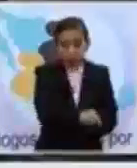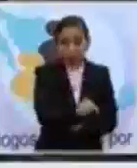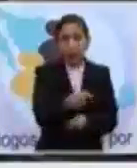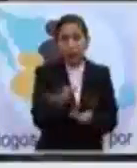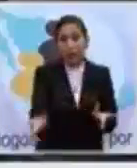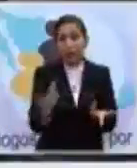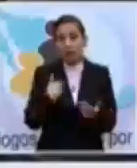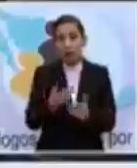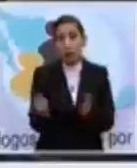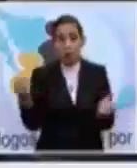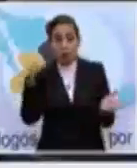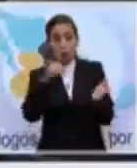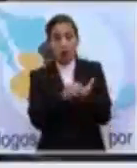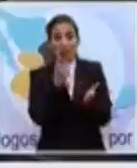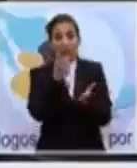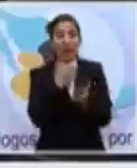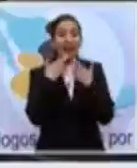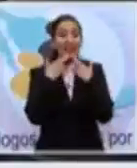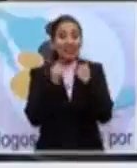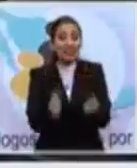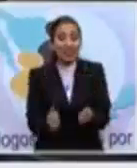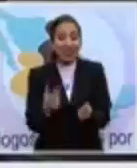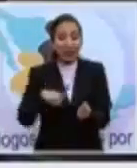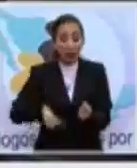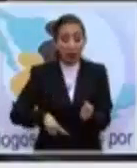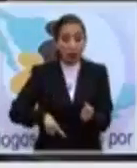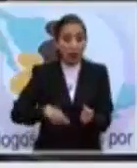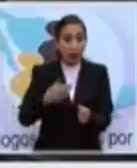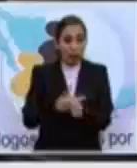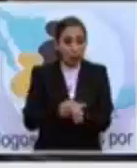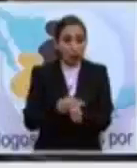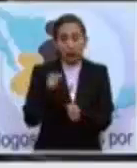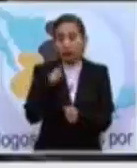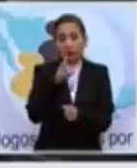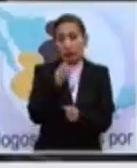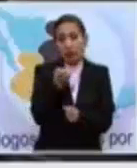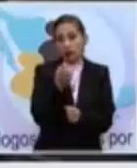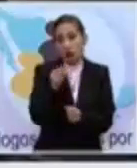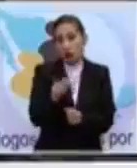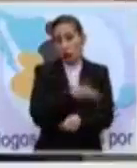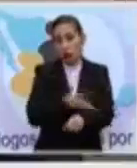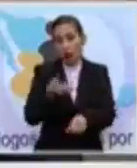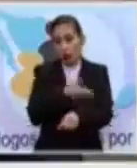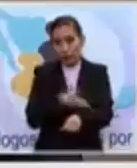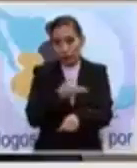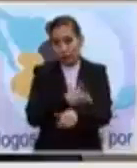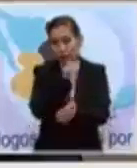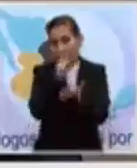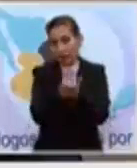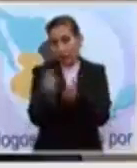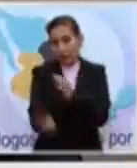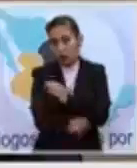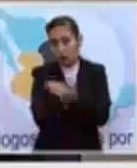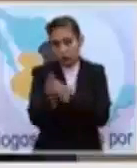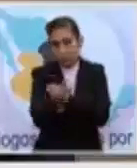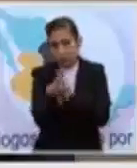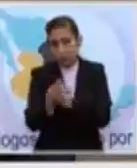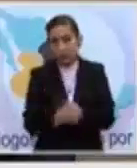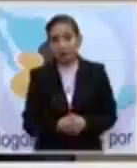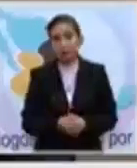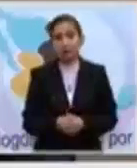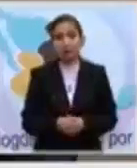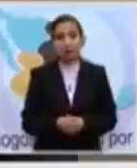poner los recursos fiscales en los gobernadores, y eso no lo resolvió la reforma que ustedes acaban de aprobar en